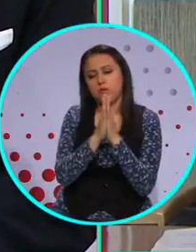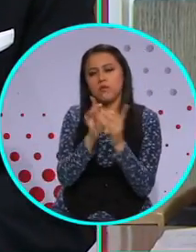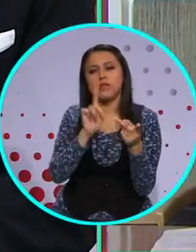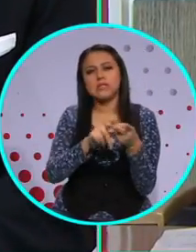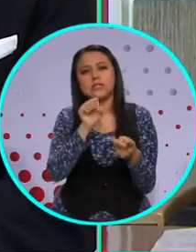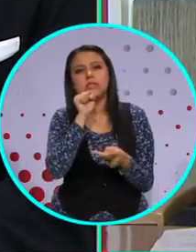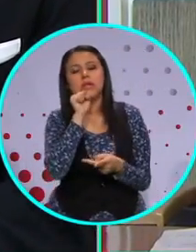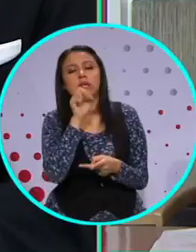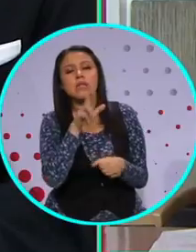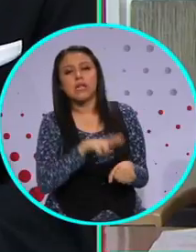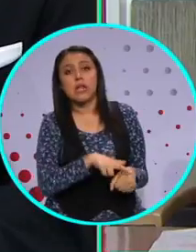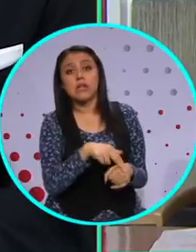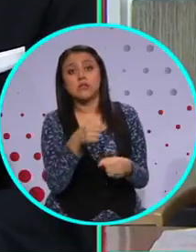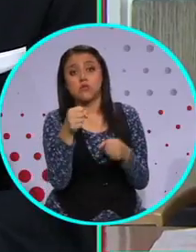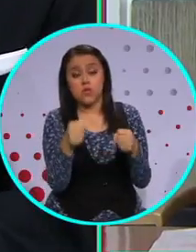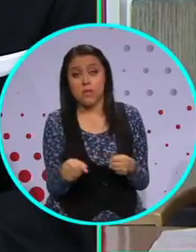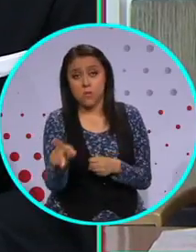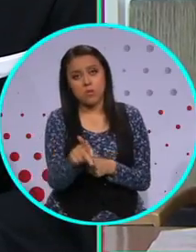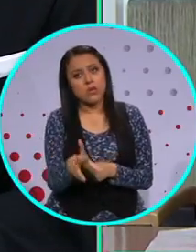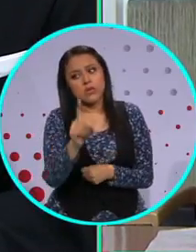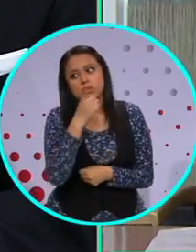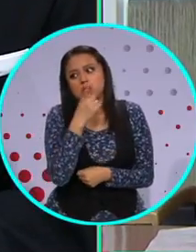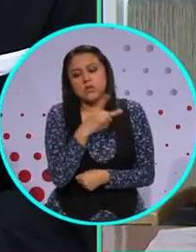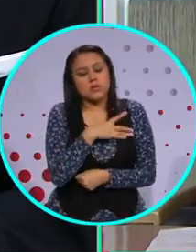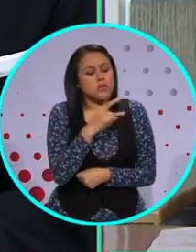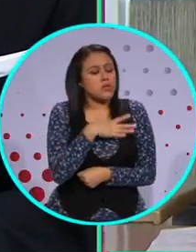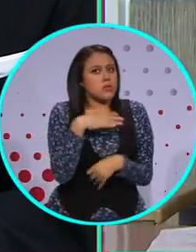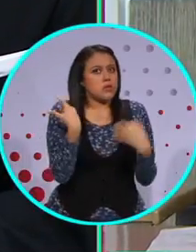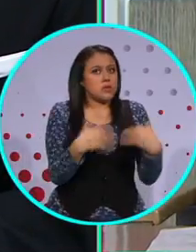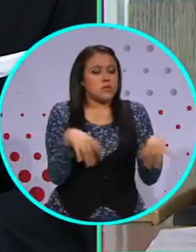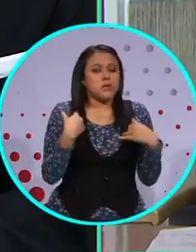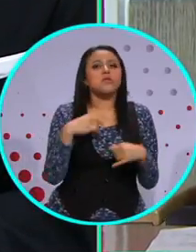porque tiene razón